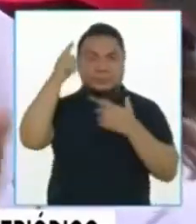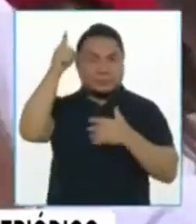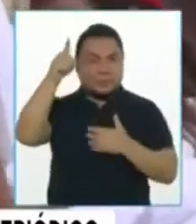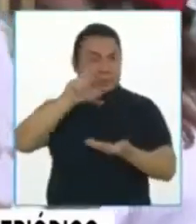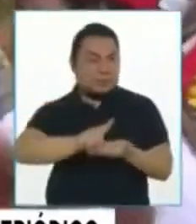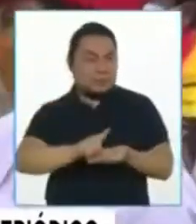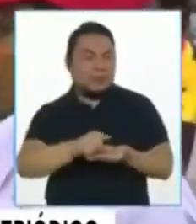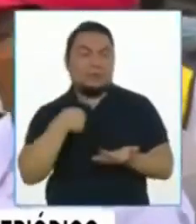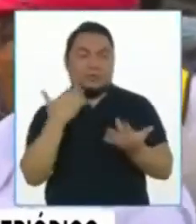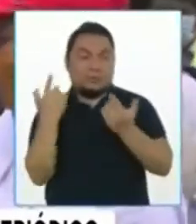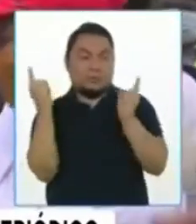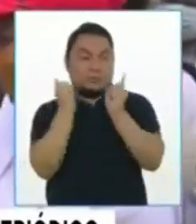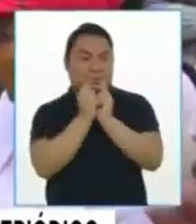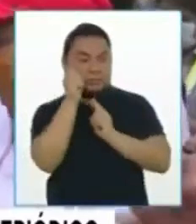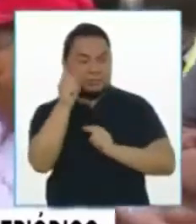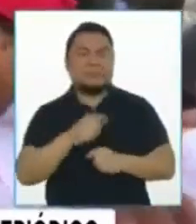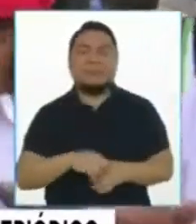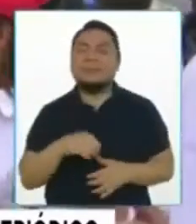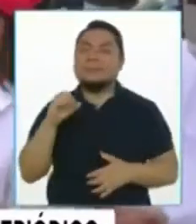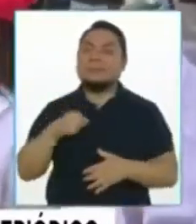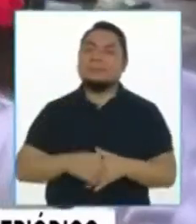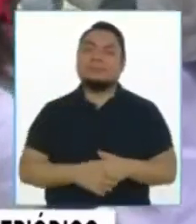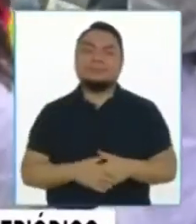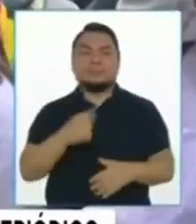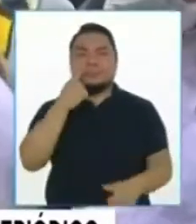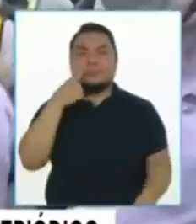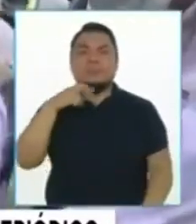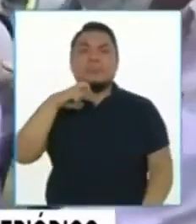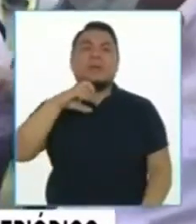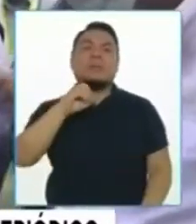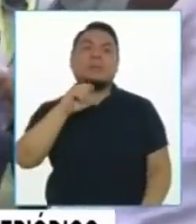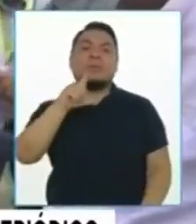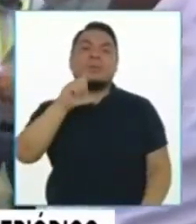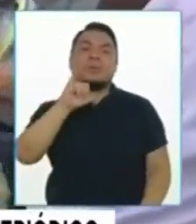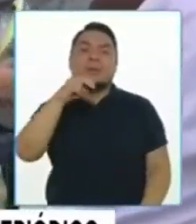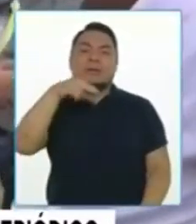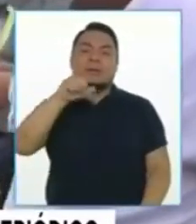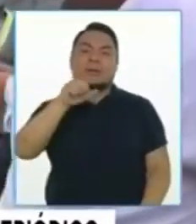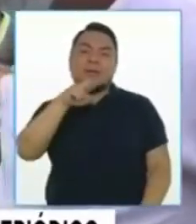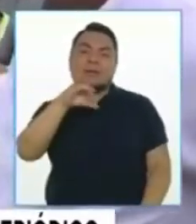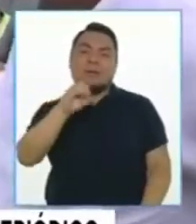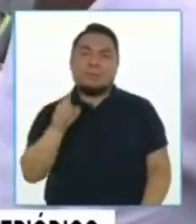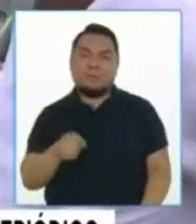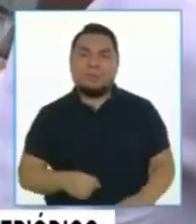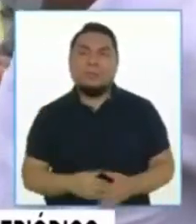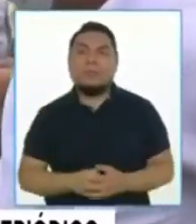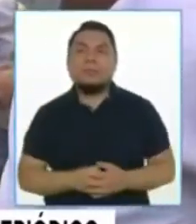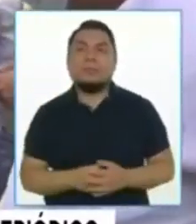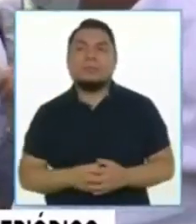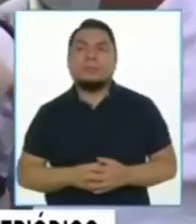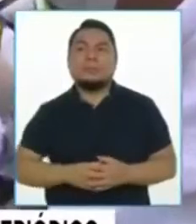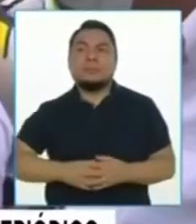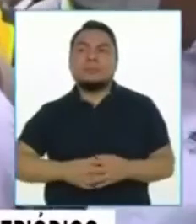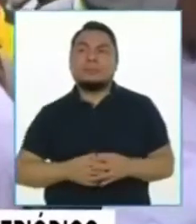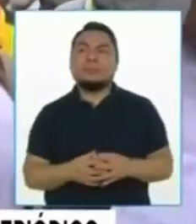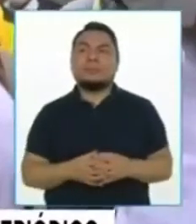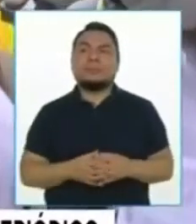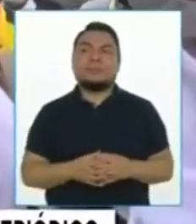Este poblador, el señor Apolinario, con el jefe de Estado, quien muestra de